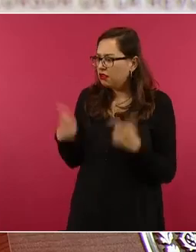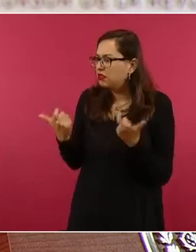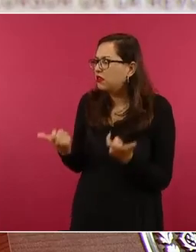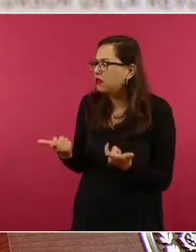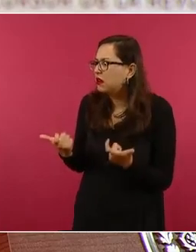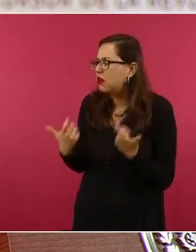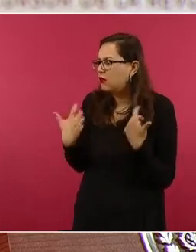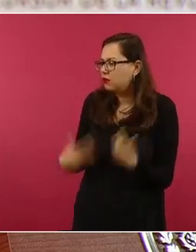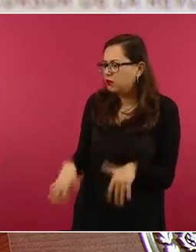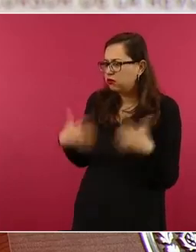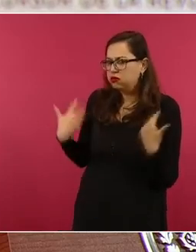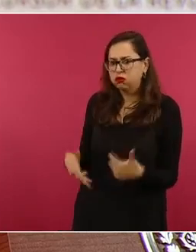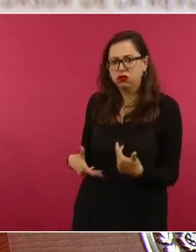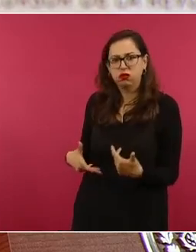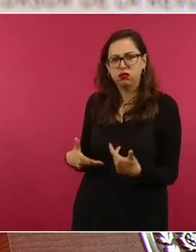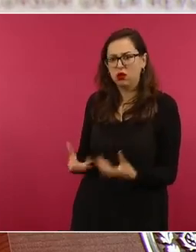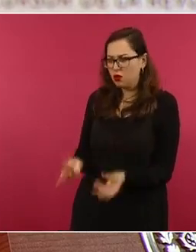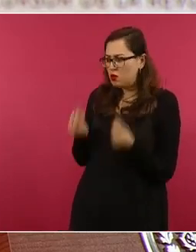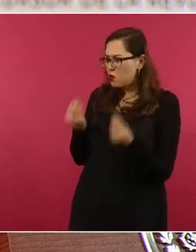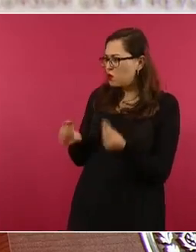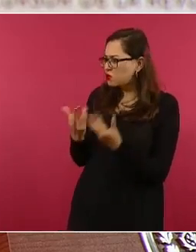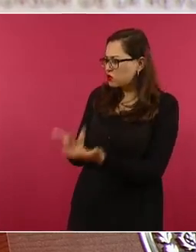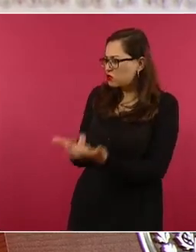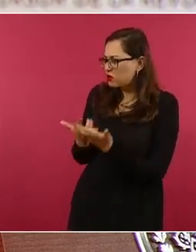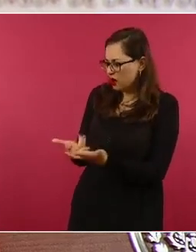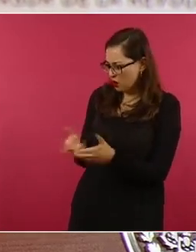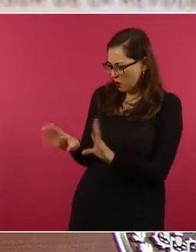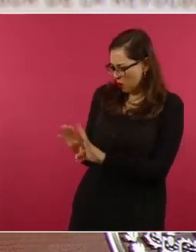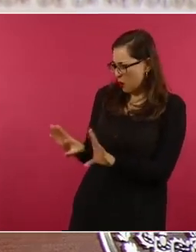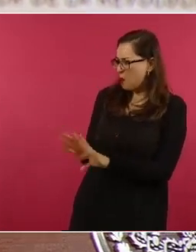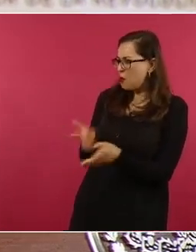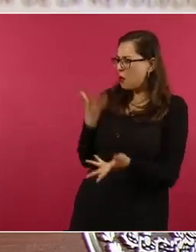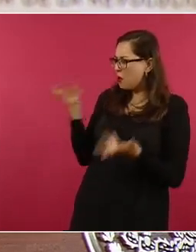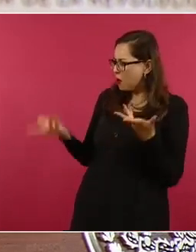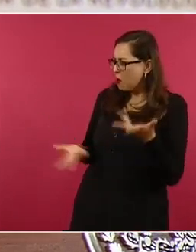Pues ya ven que dicen que